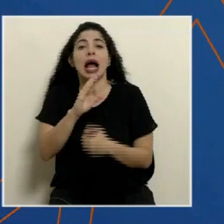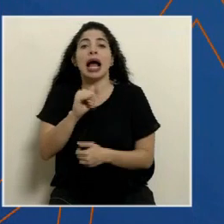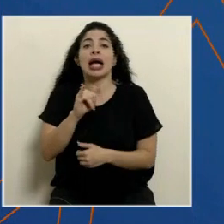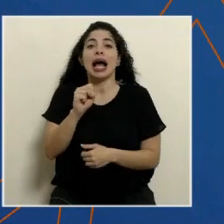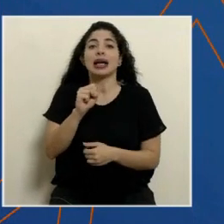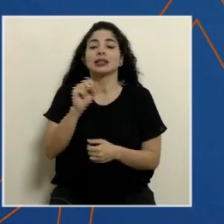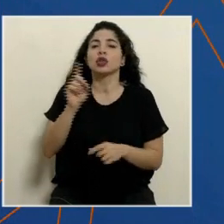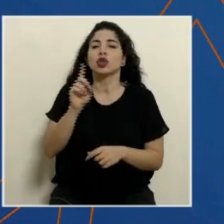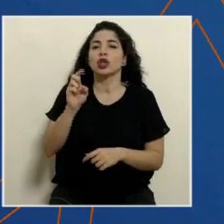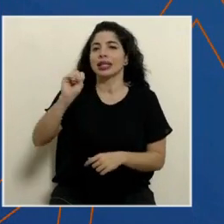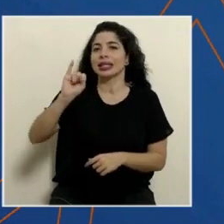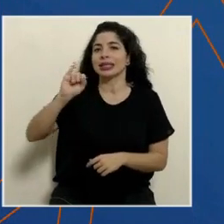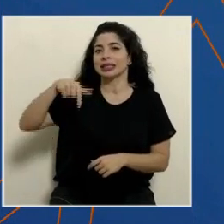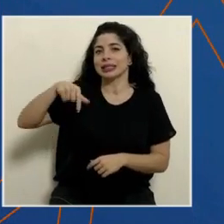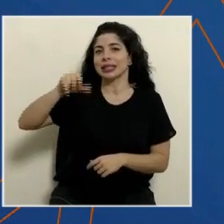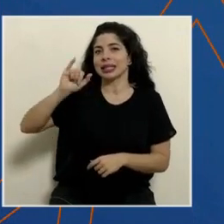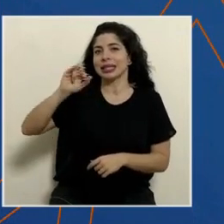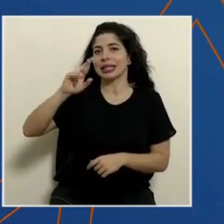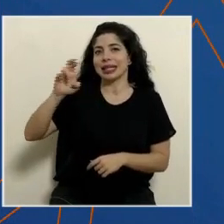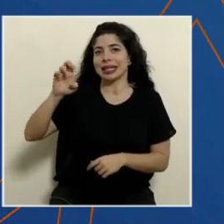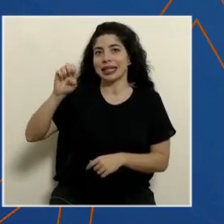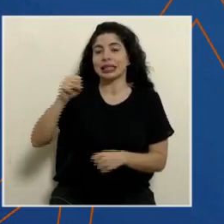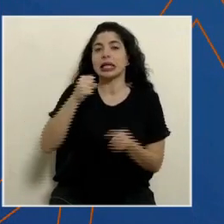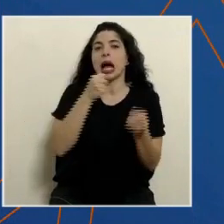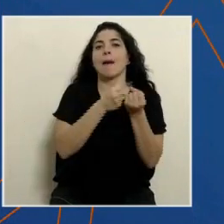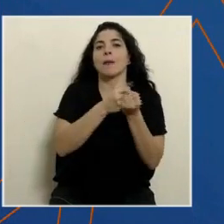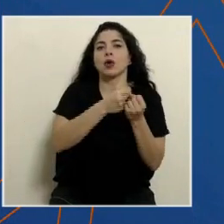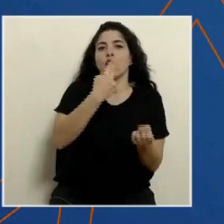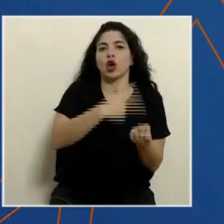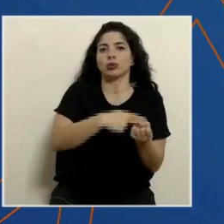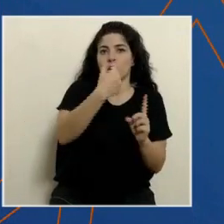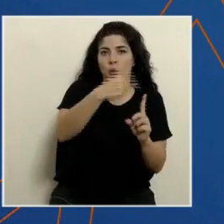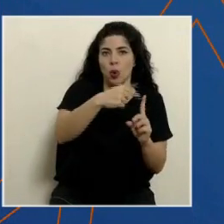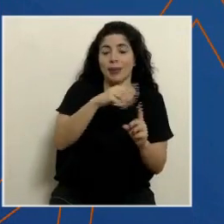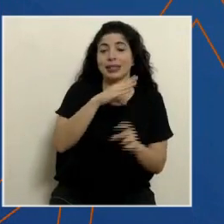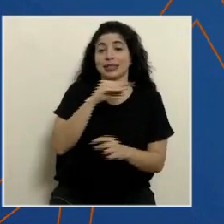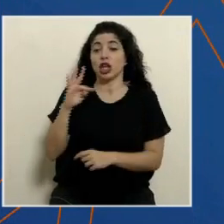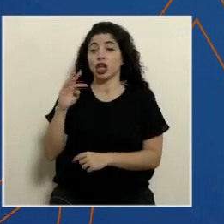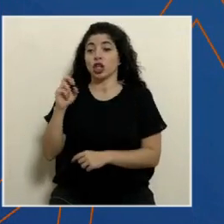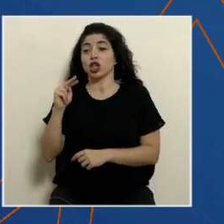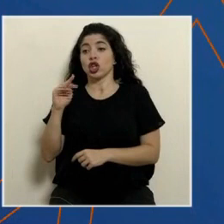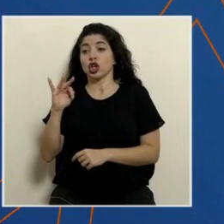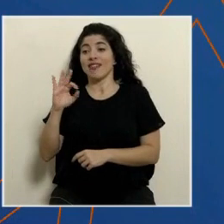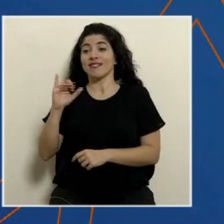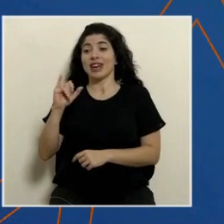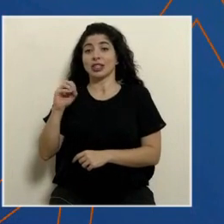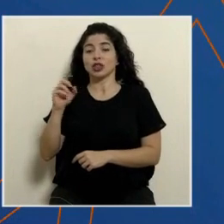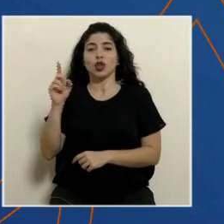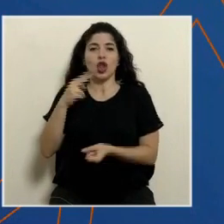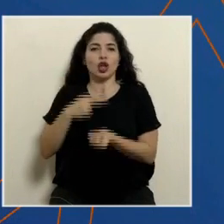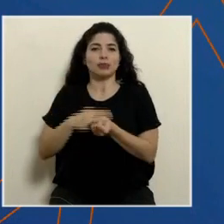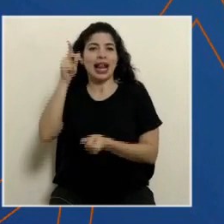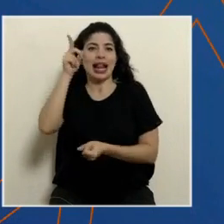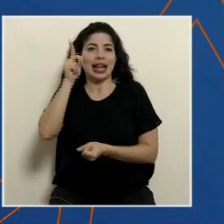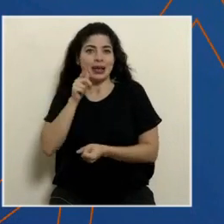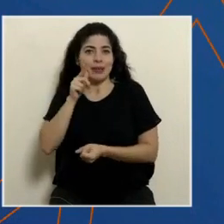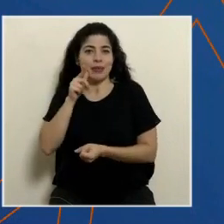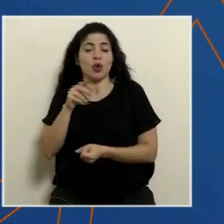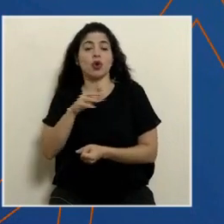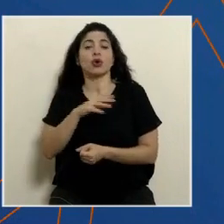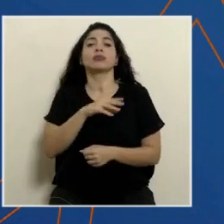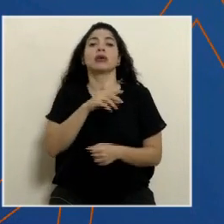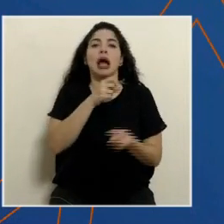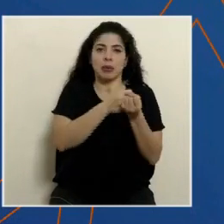Siquirres estará apoyando al Hospital de Guapiles y el Hospital Tony Facio en Limón. Y el CAI